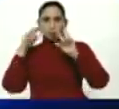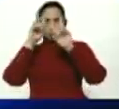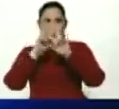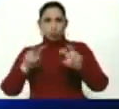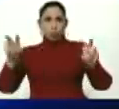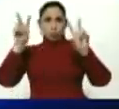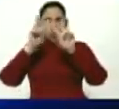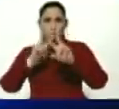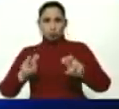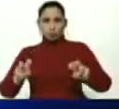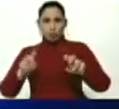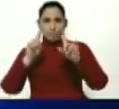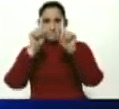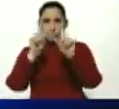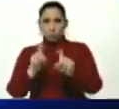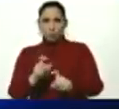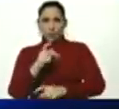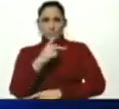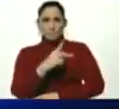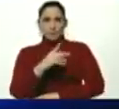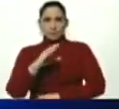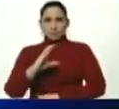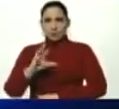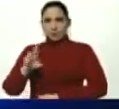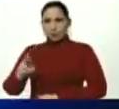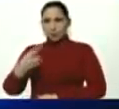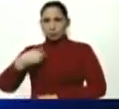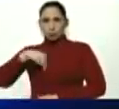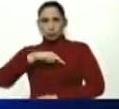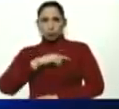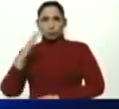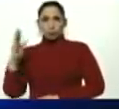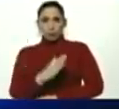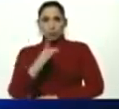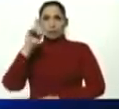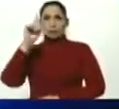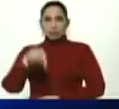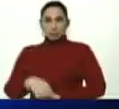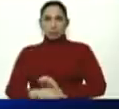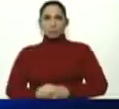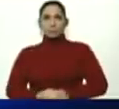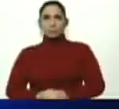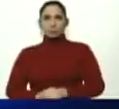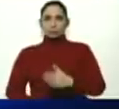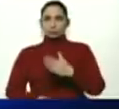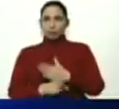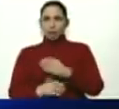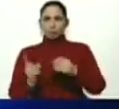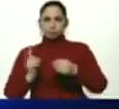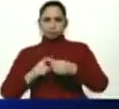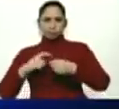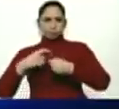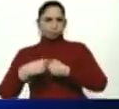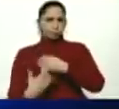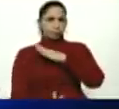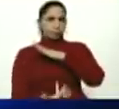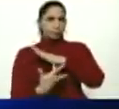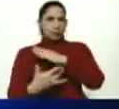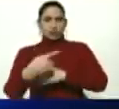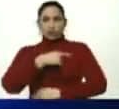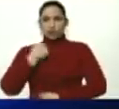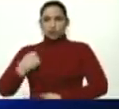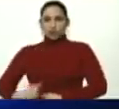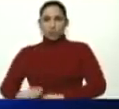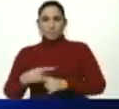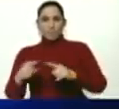diagnósticos y las pruebas por PCR. Pues hemos traído también y vamos a incorporar la tecnología china